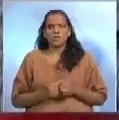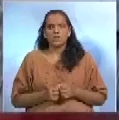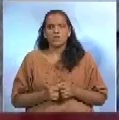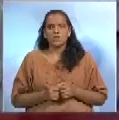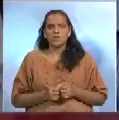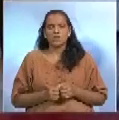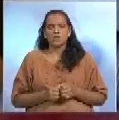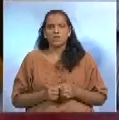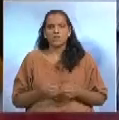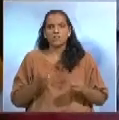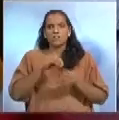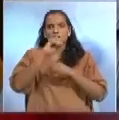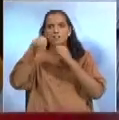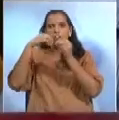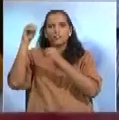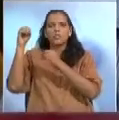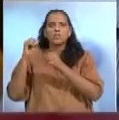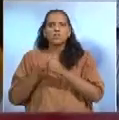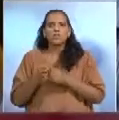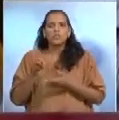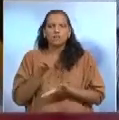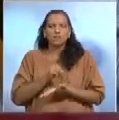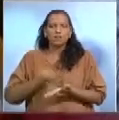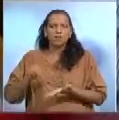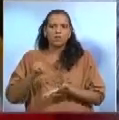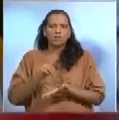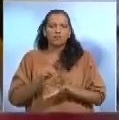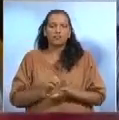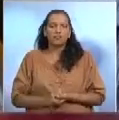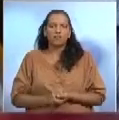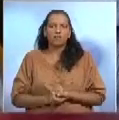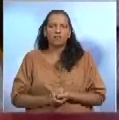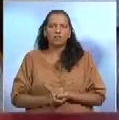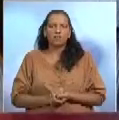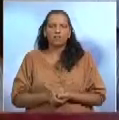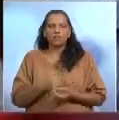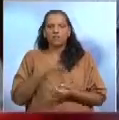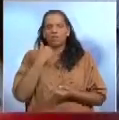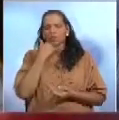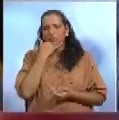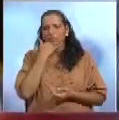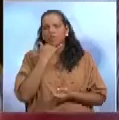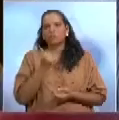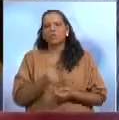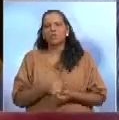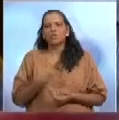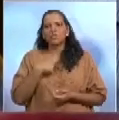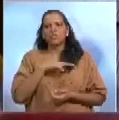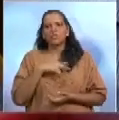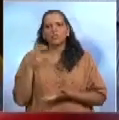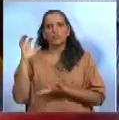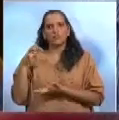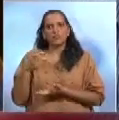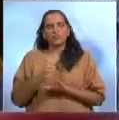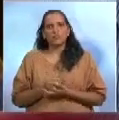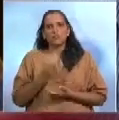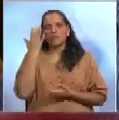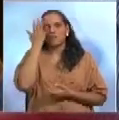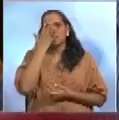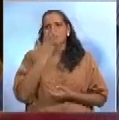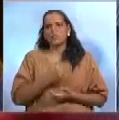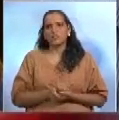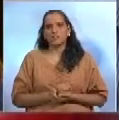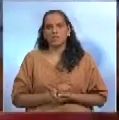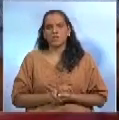invertir exclusivamente en Manabí hubiera afectado totalmente a la provincia de